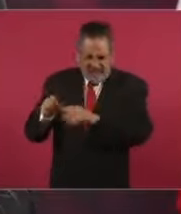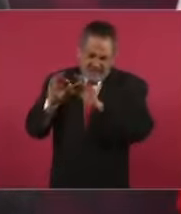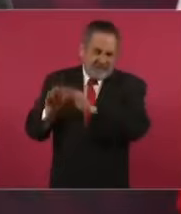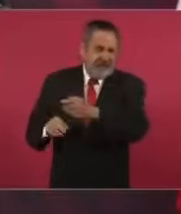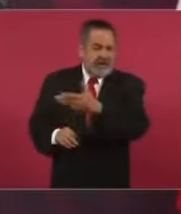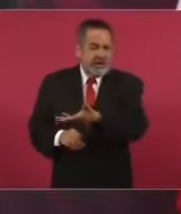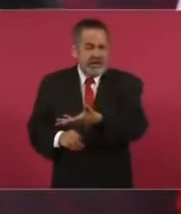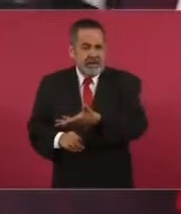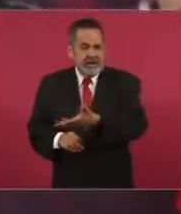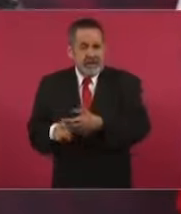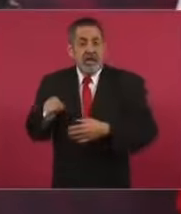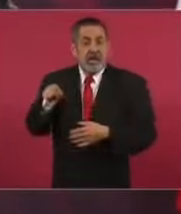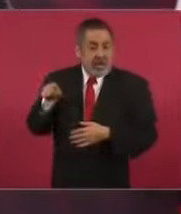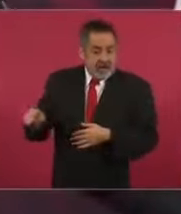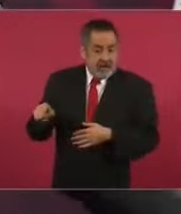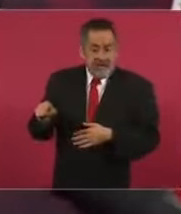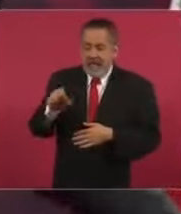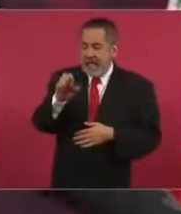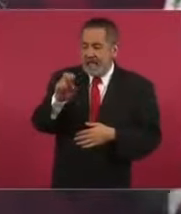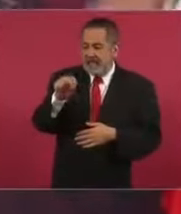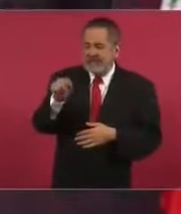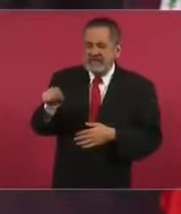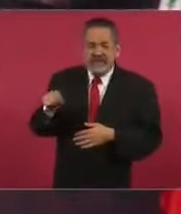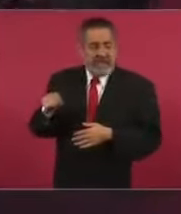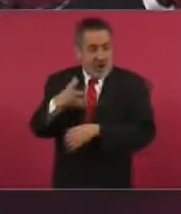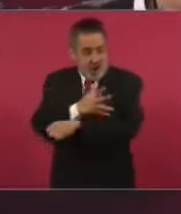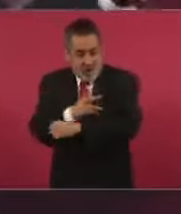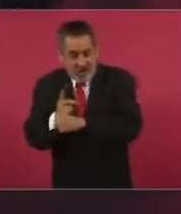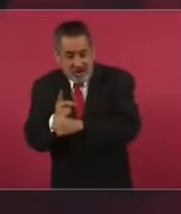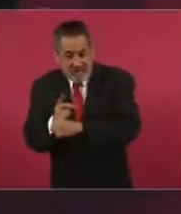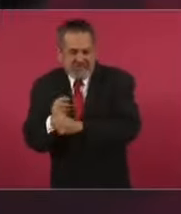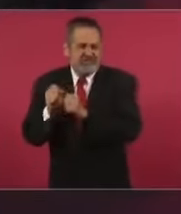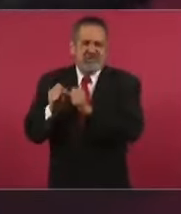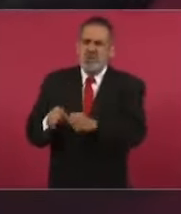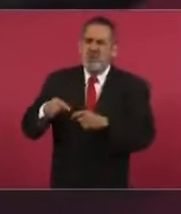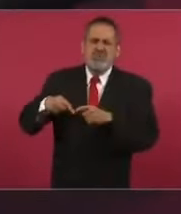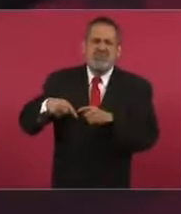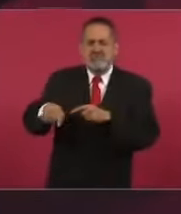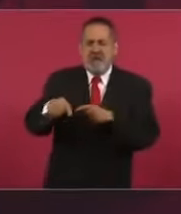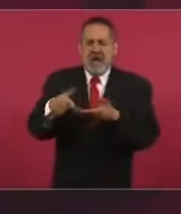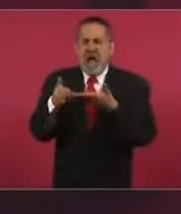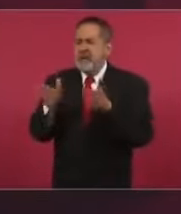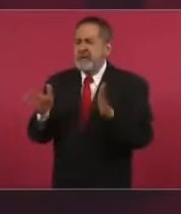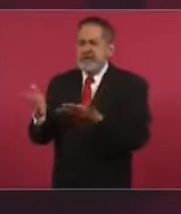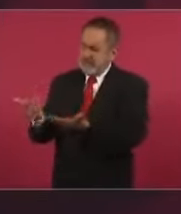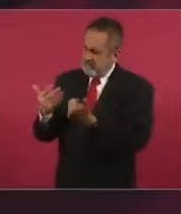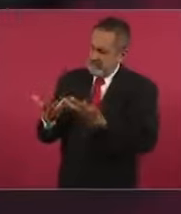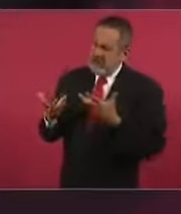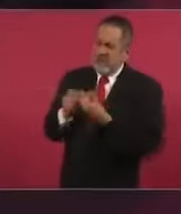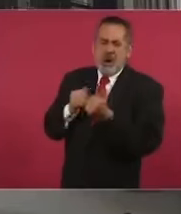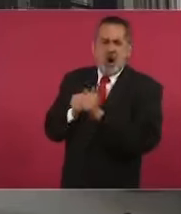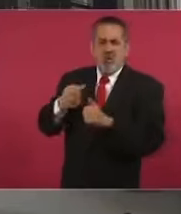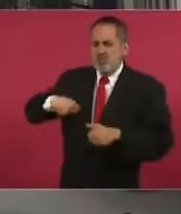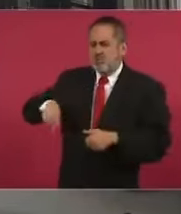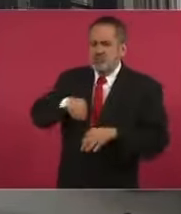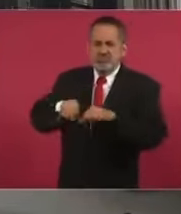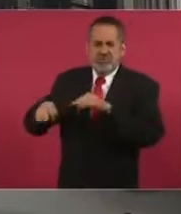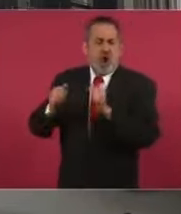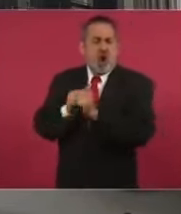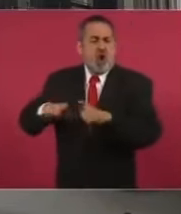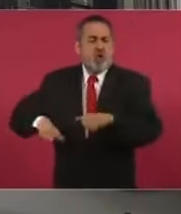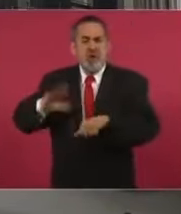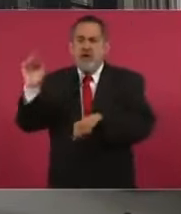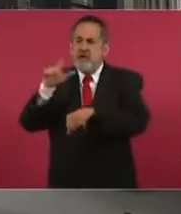Y si Ernestina es una gente honesta, tiene aquí las puertas abiertas en el gobierno